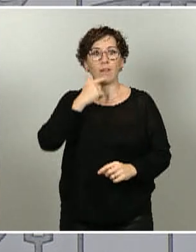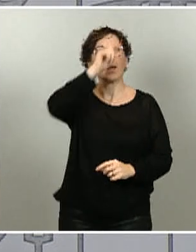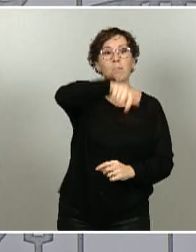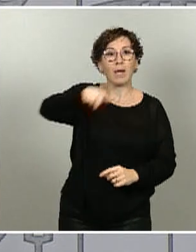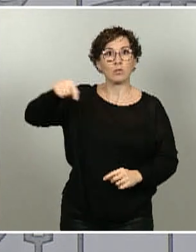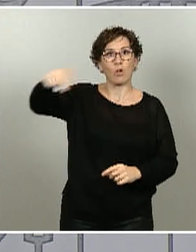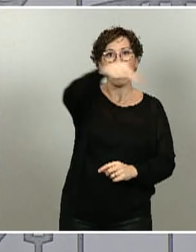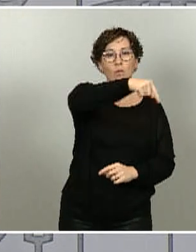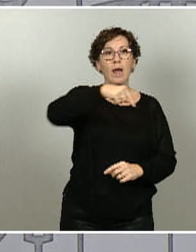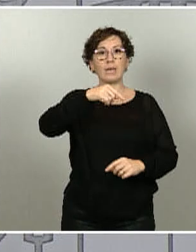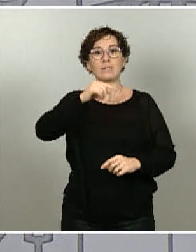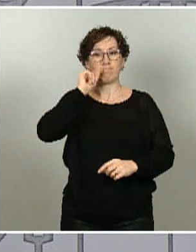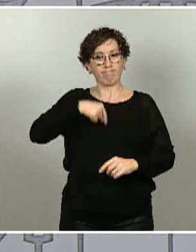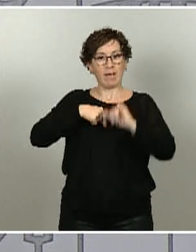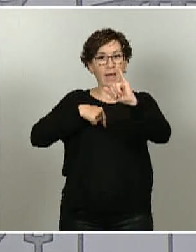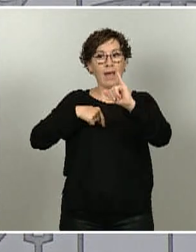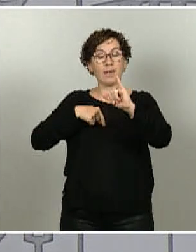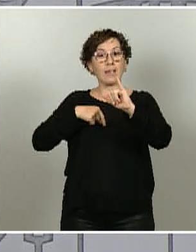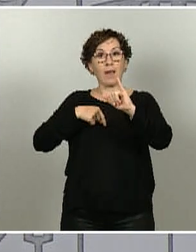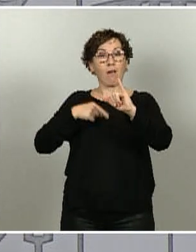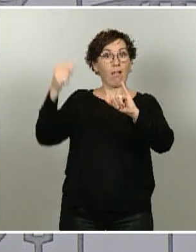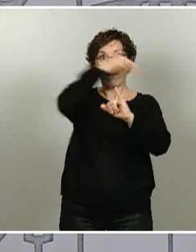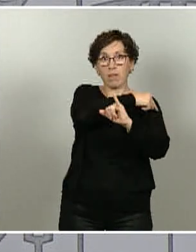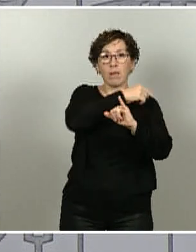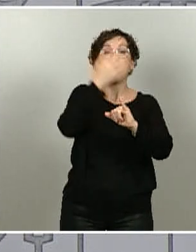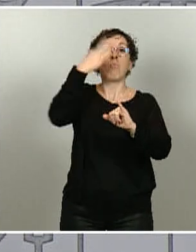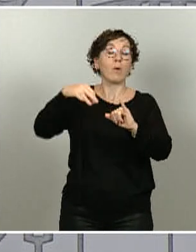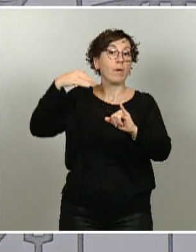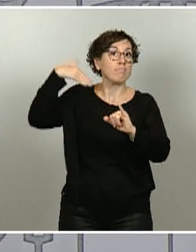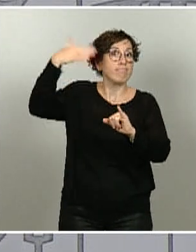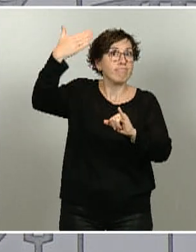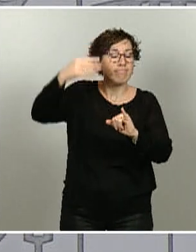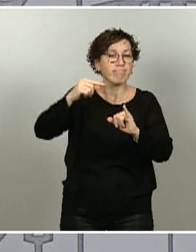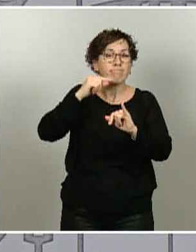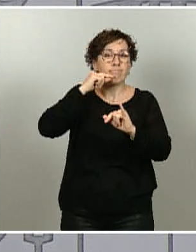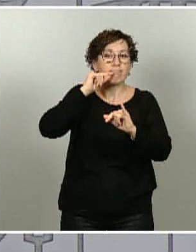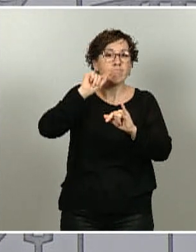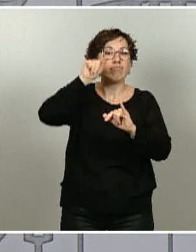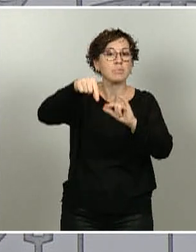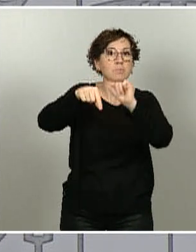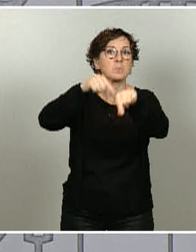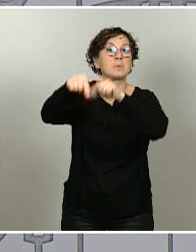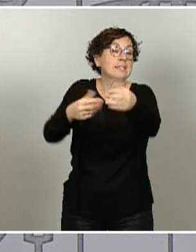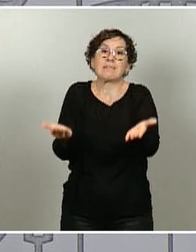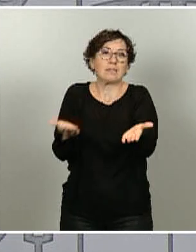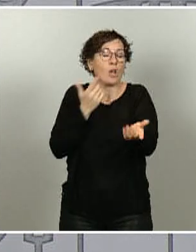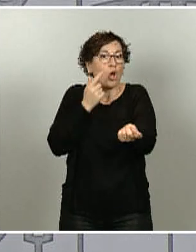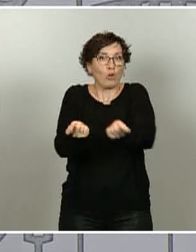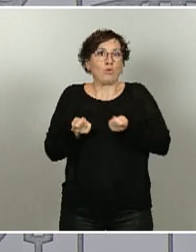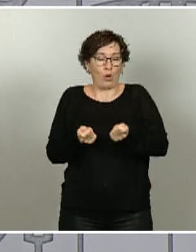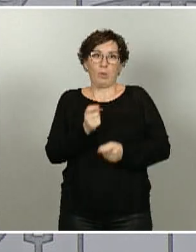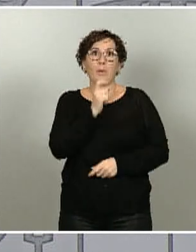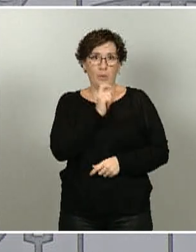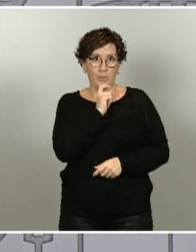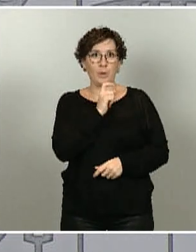momento determinado puedan generar cadenas de transmisión que no controlemos desde su primer momento y que tengamos que ser capaces